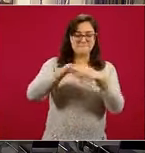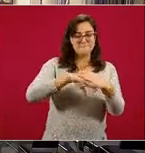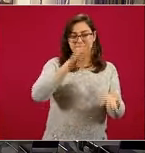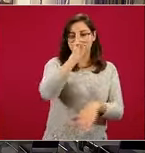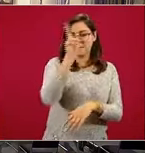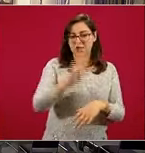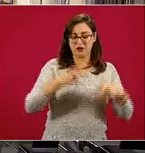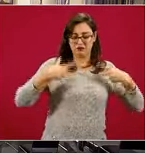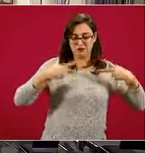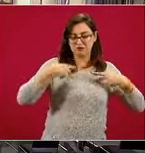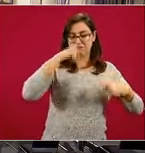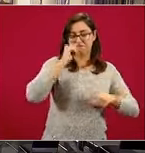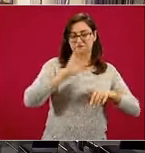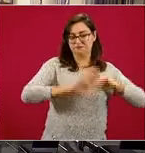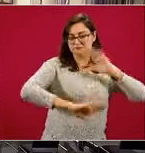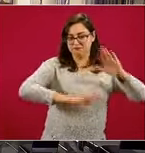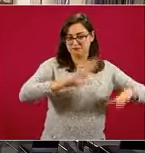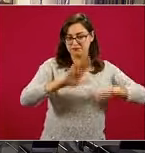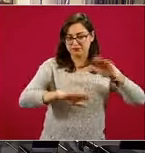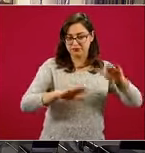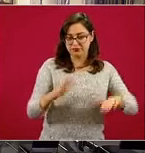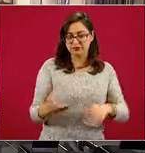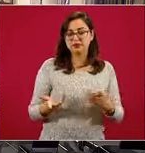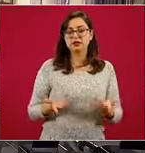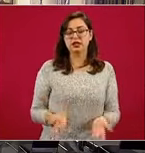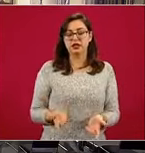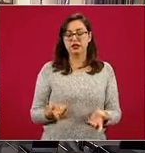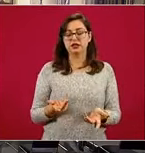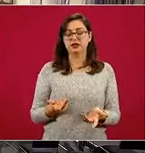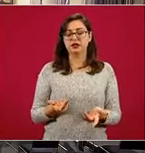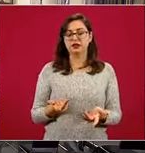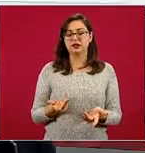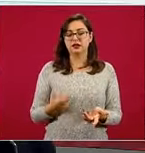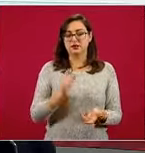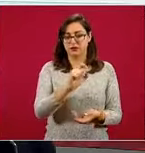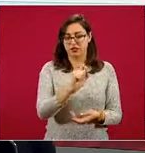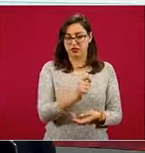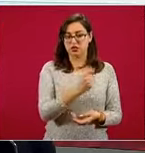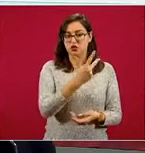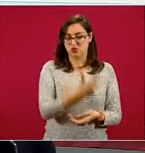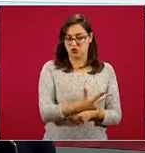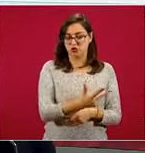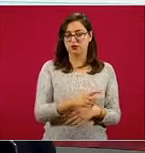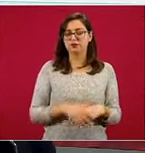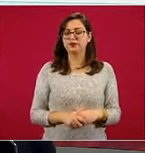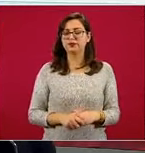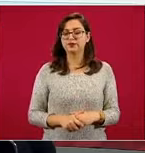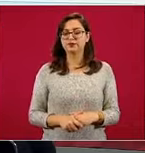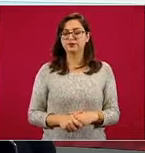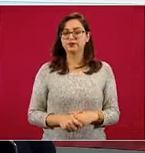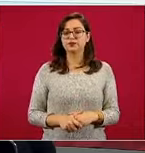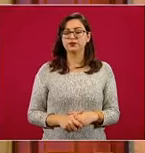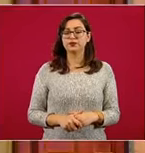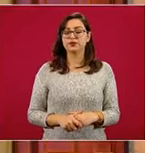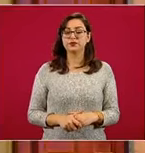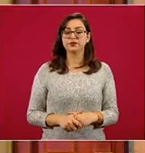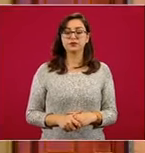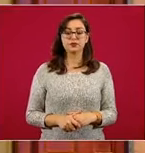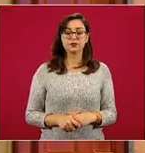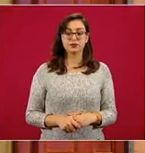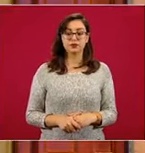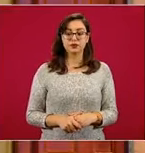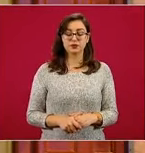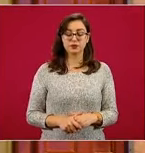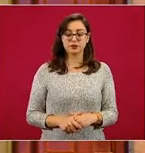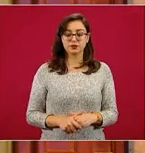mayor cantidad de defunciones para una semana que fue la 28. Si vemos la siguiente